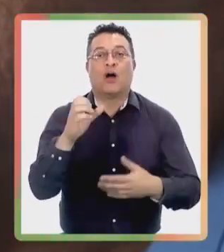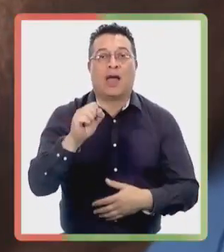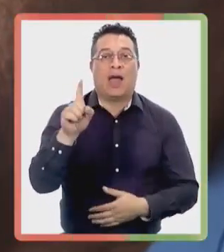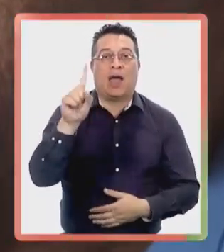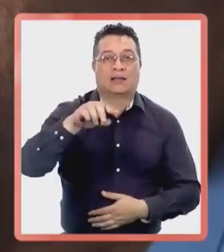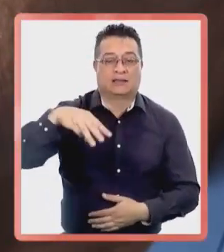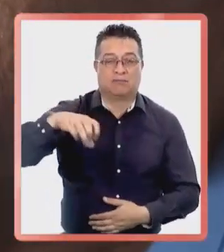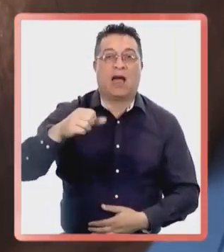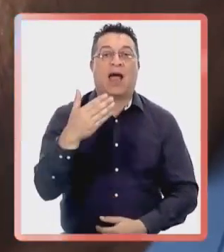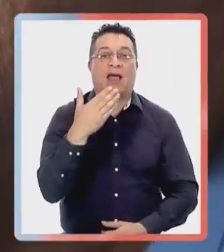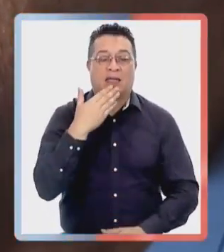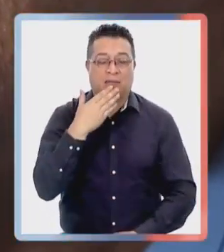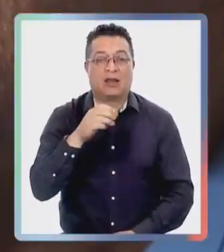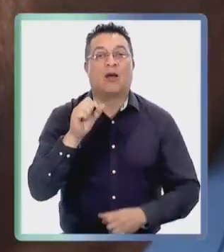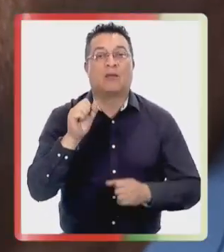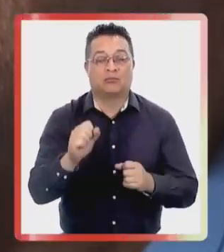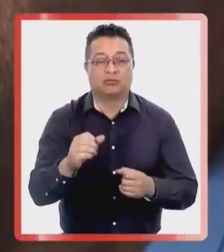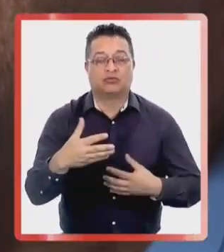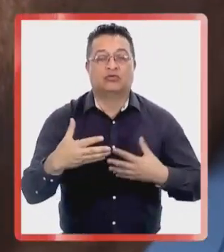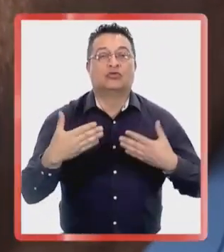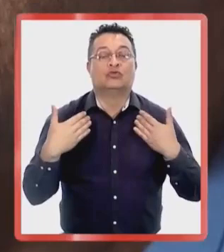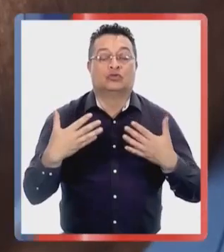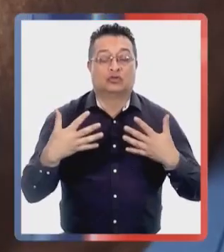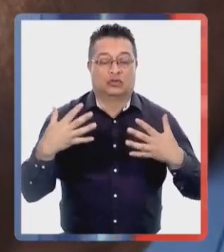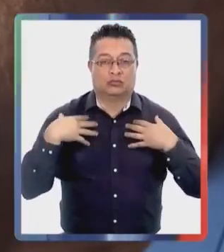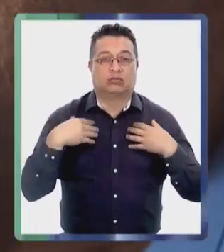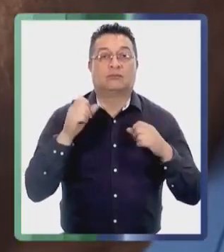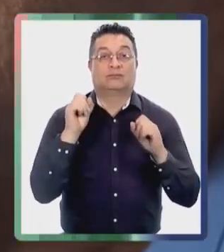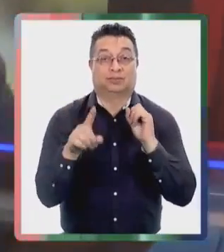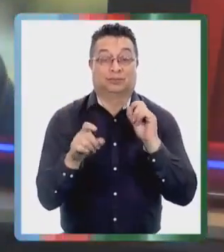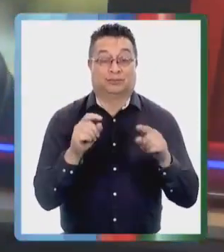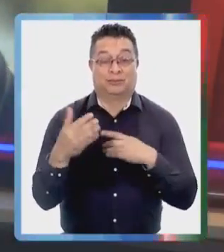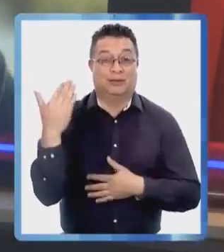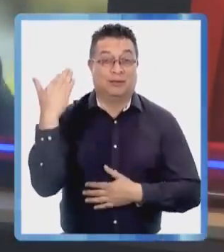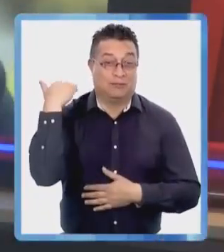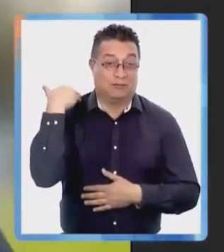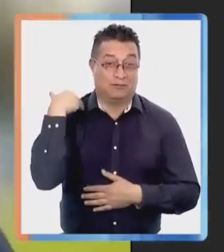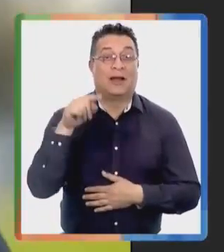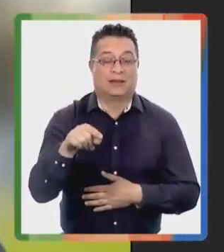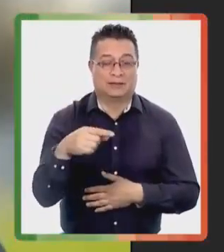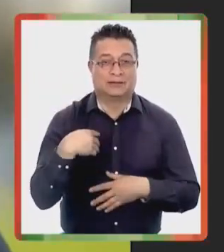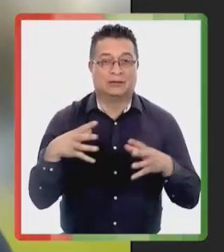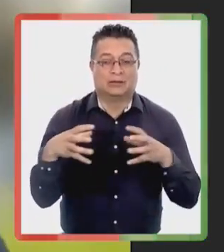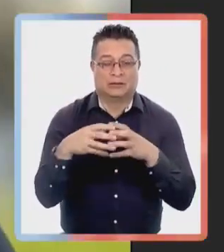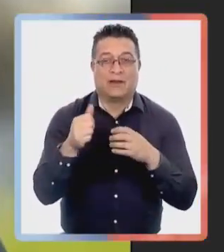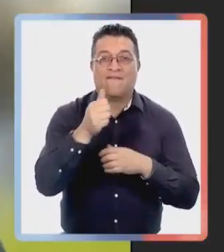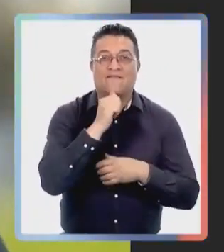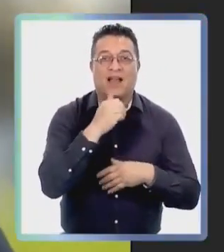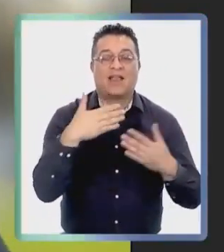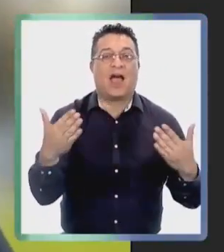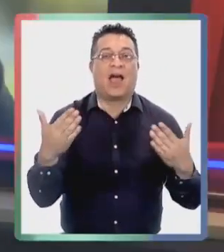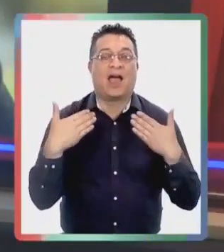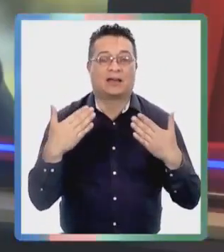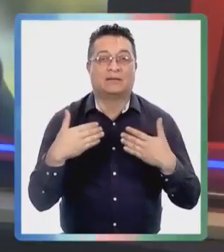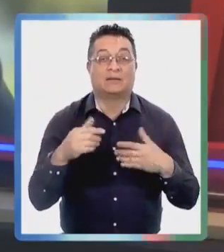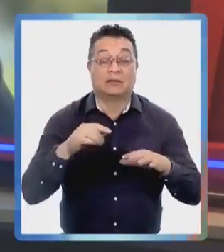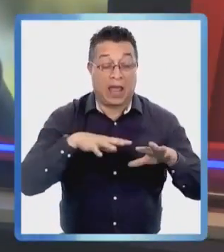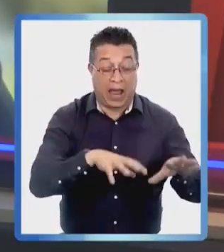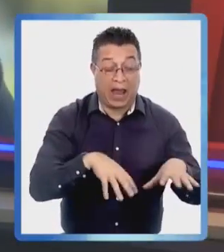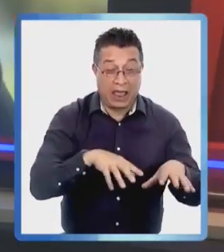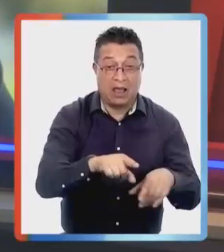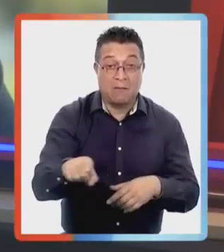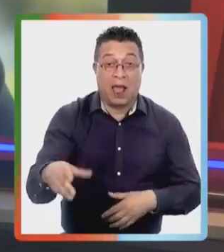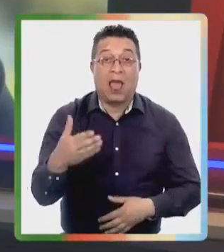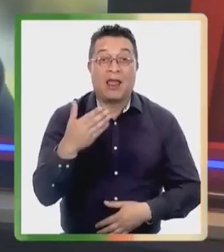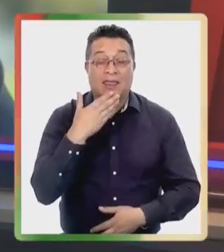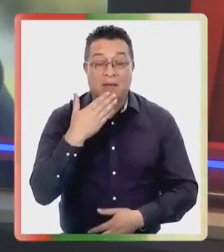asma porque de por sí producen broncoconstricción, que es el mecanismo por el que se siente la falta de aire. Y las mascotas